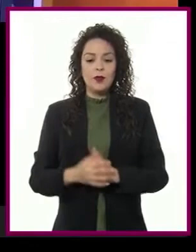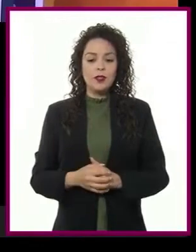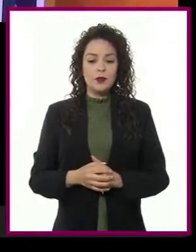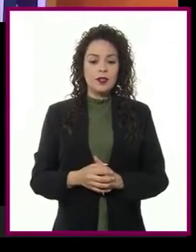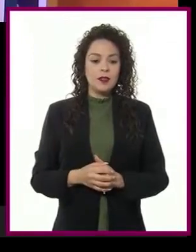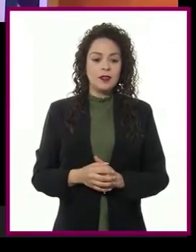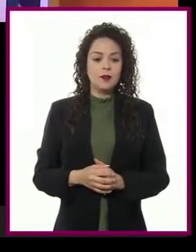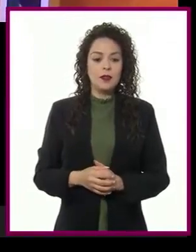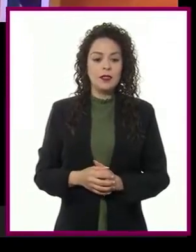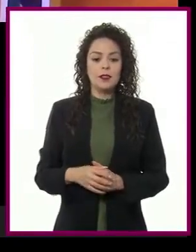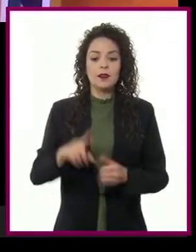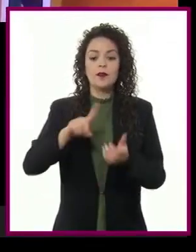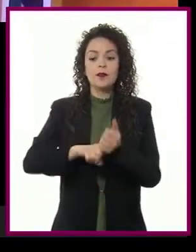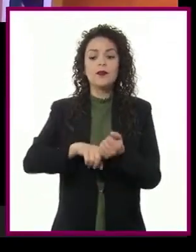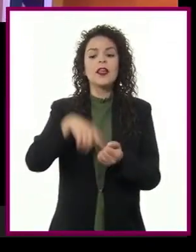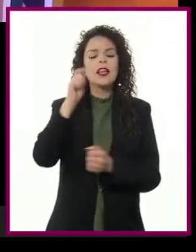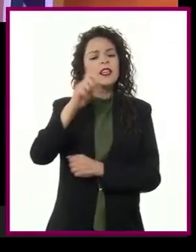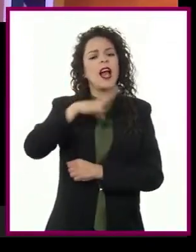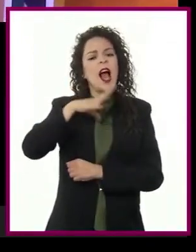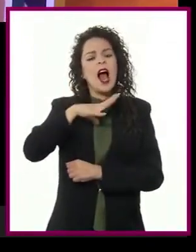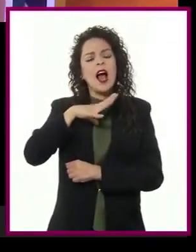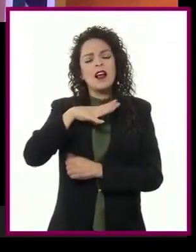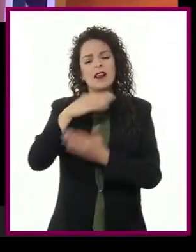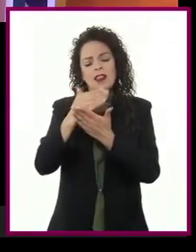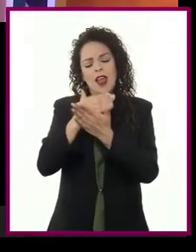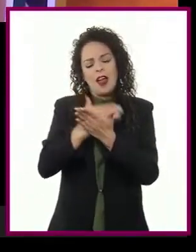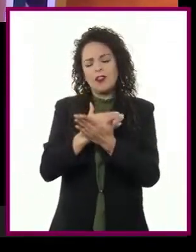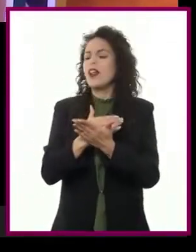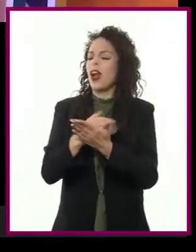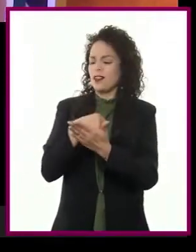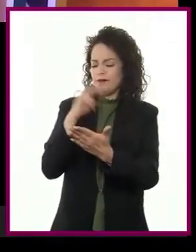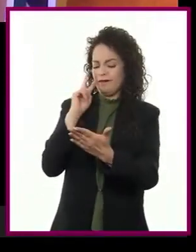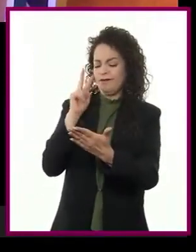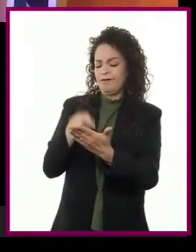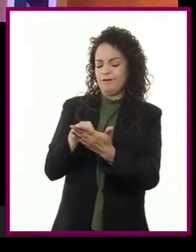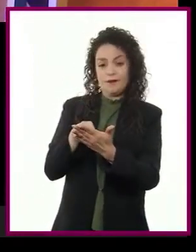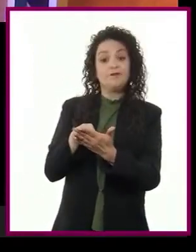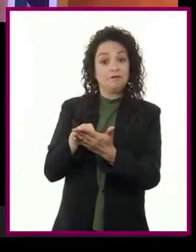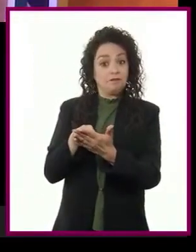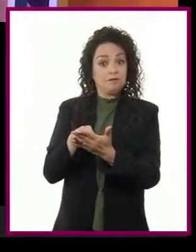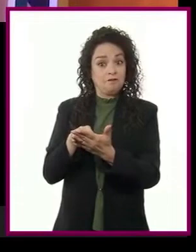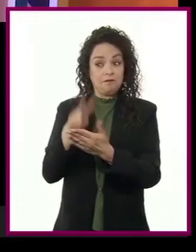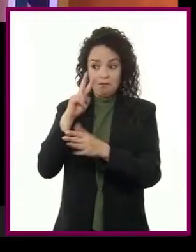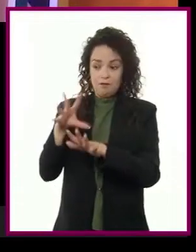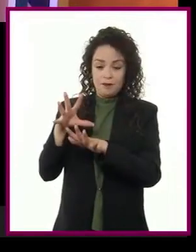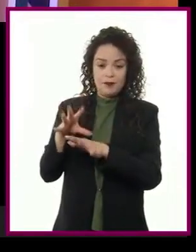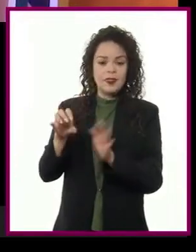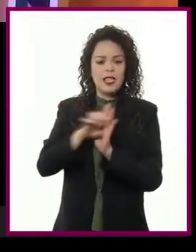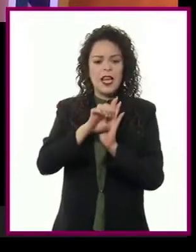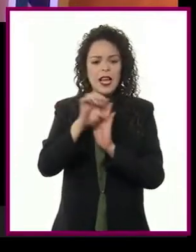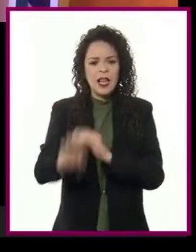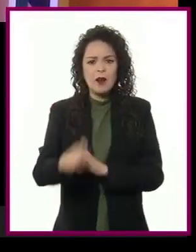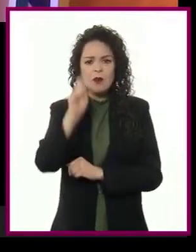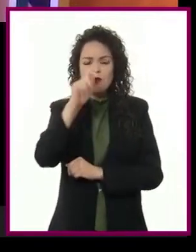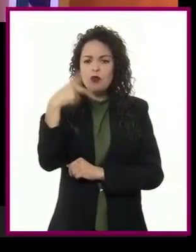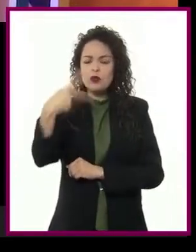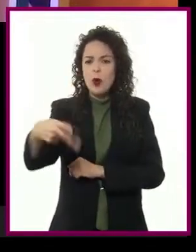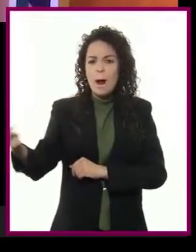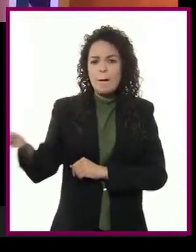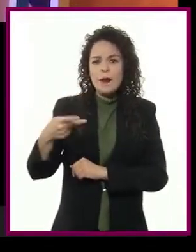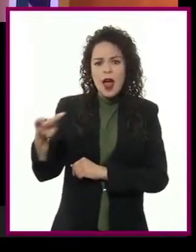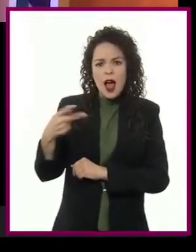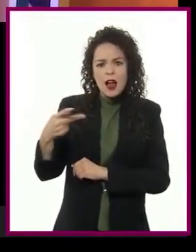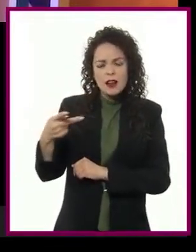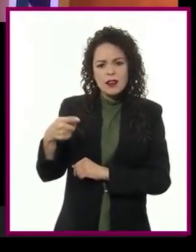Tengo otros datos que llaman la atención. Por ejemplo, el nevo de nacimiento en su muslo. Maestro Julio, ¿qué